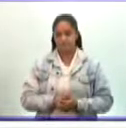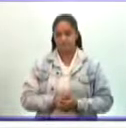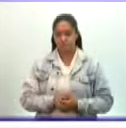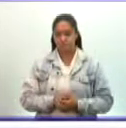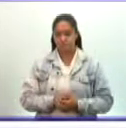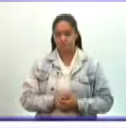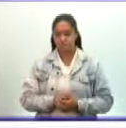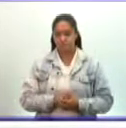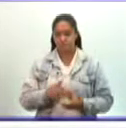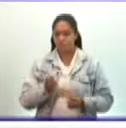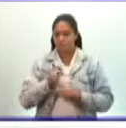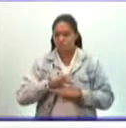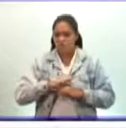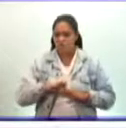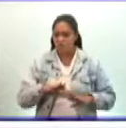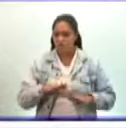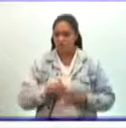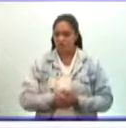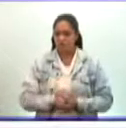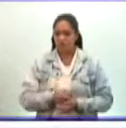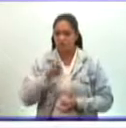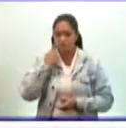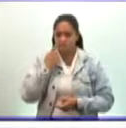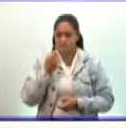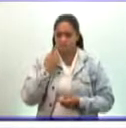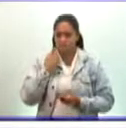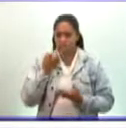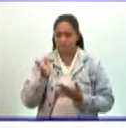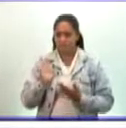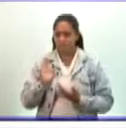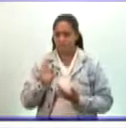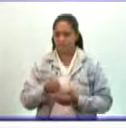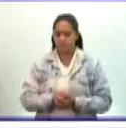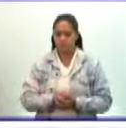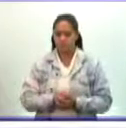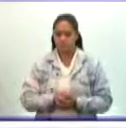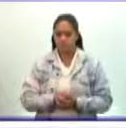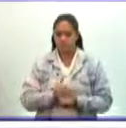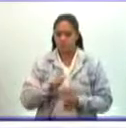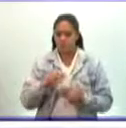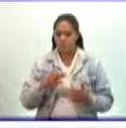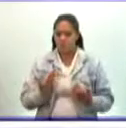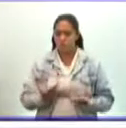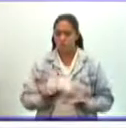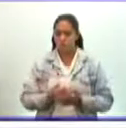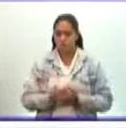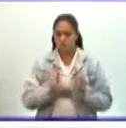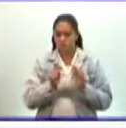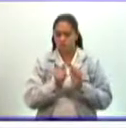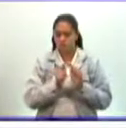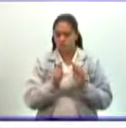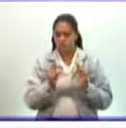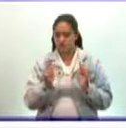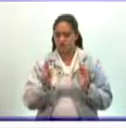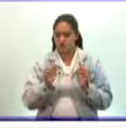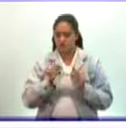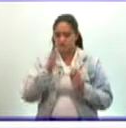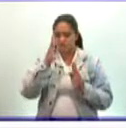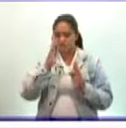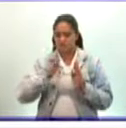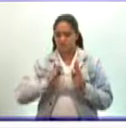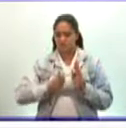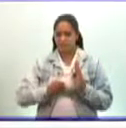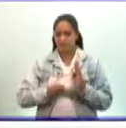origen común. Observemos entonces cuáles son estas semirrectas. Son las que